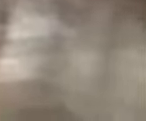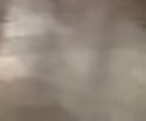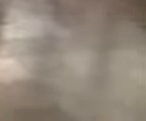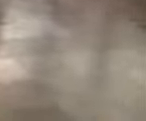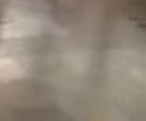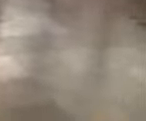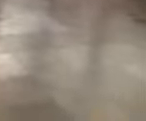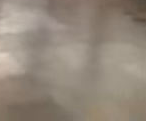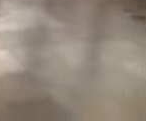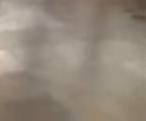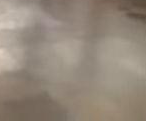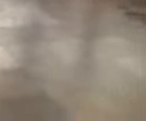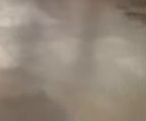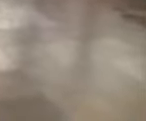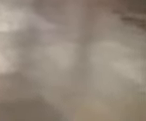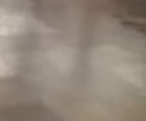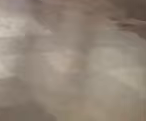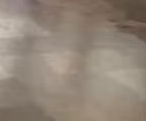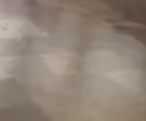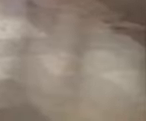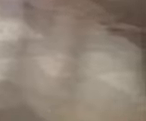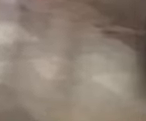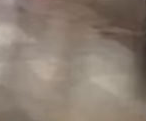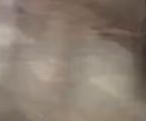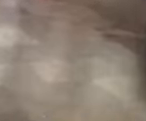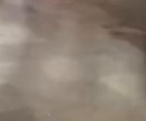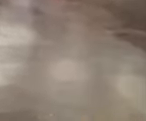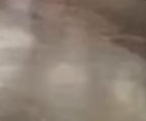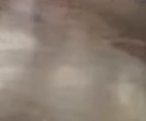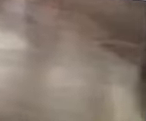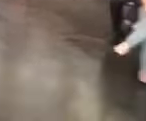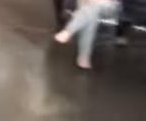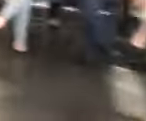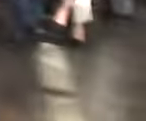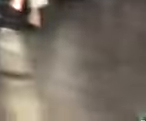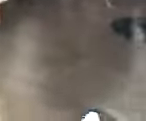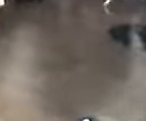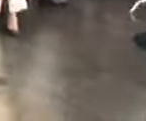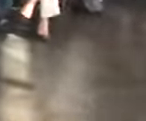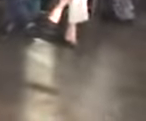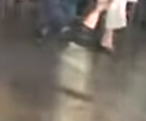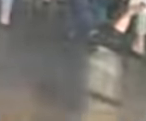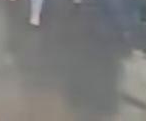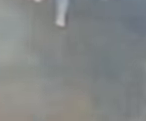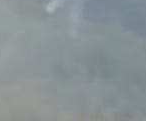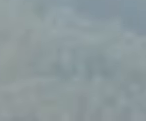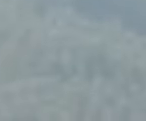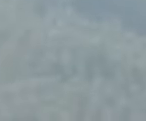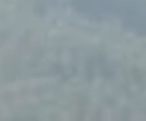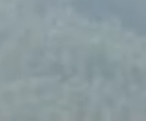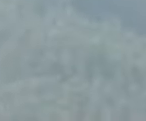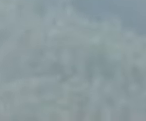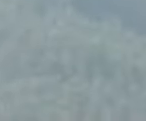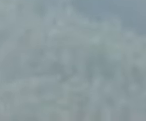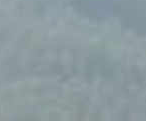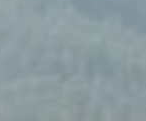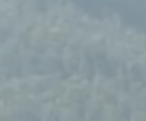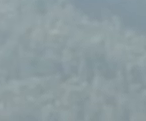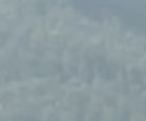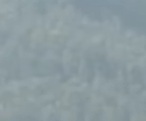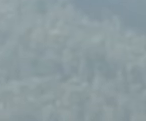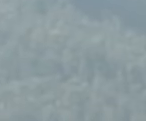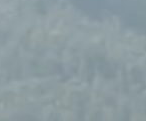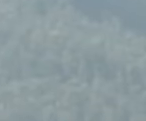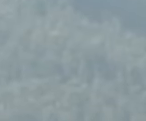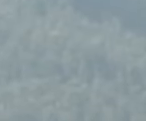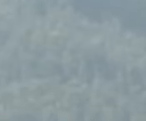Gracias. Buenos días con todos y con todas. Para nosotros un placer presentar el día de hoy no solamente al equipo de la ciudad, sino los retos fundamentales que nos hemos